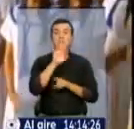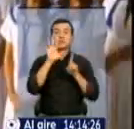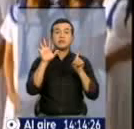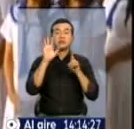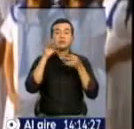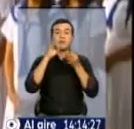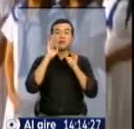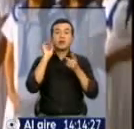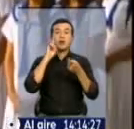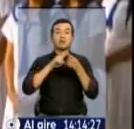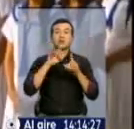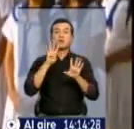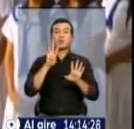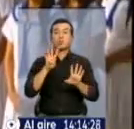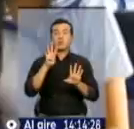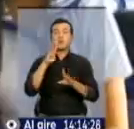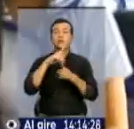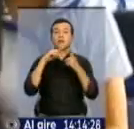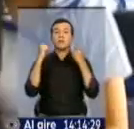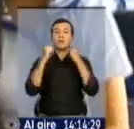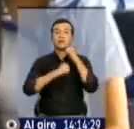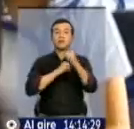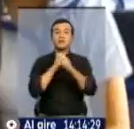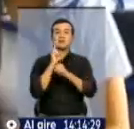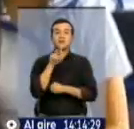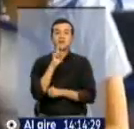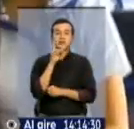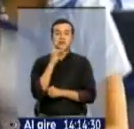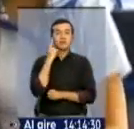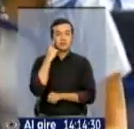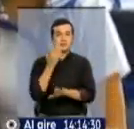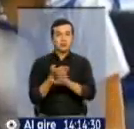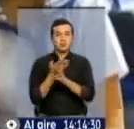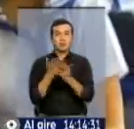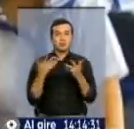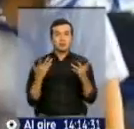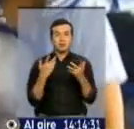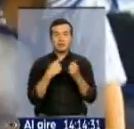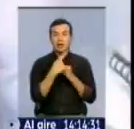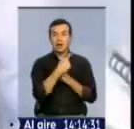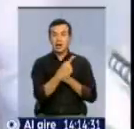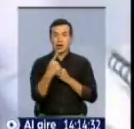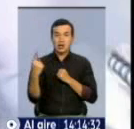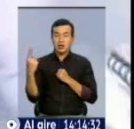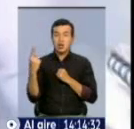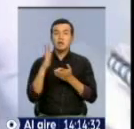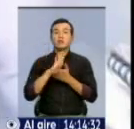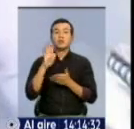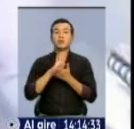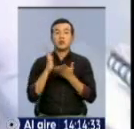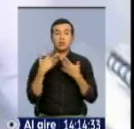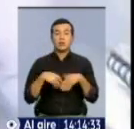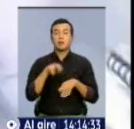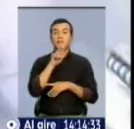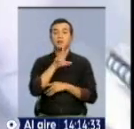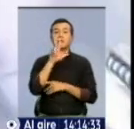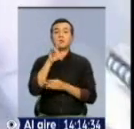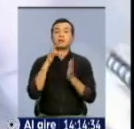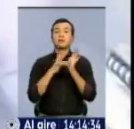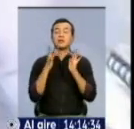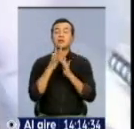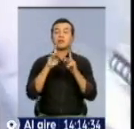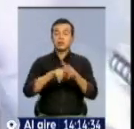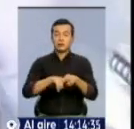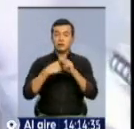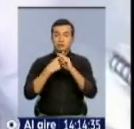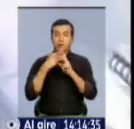al 9 de marzo de 2018 se dará a conocer cuál es el plantel asignado para cada aspirante. Se prevé que el 23 de abril inicie